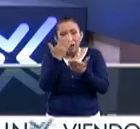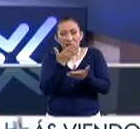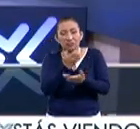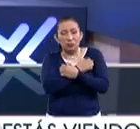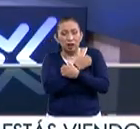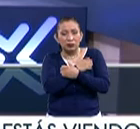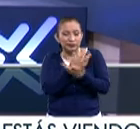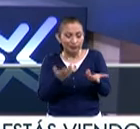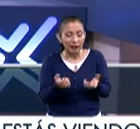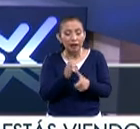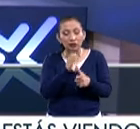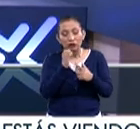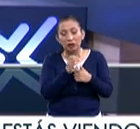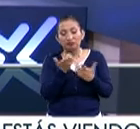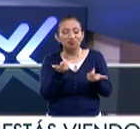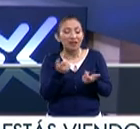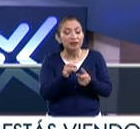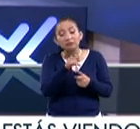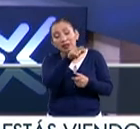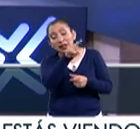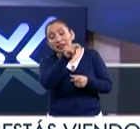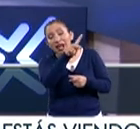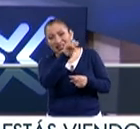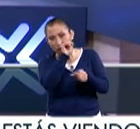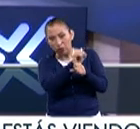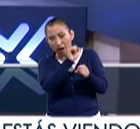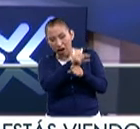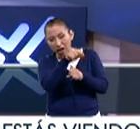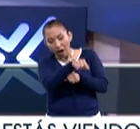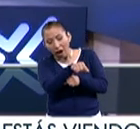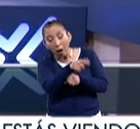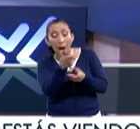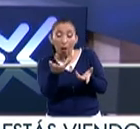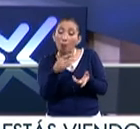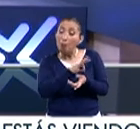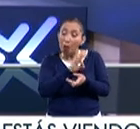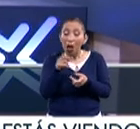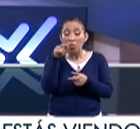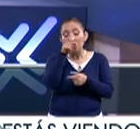básica. Entonces, de manera natural, las escuelas telesecundarias son